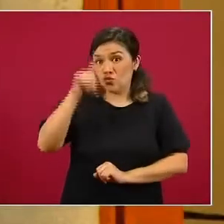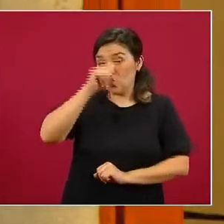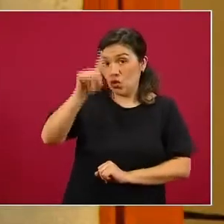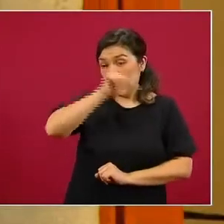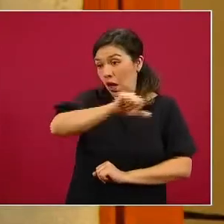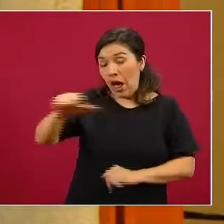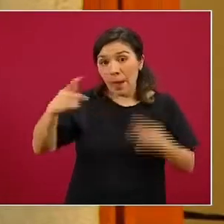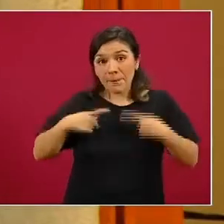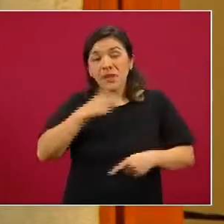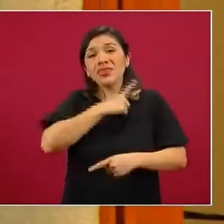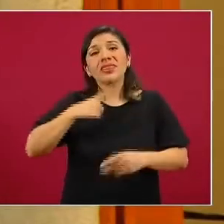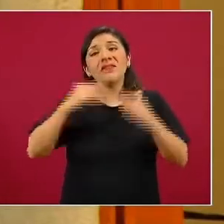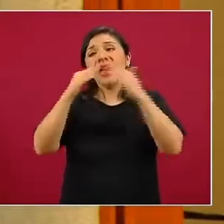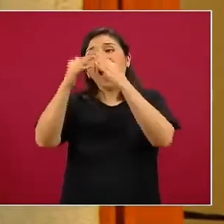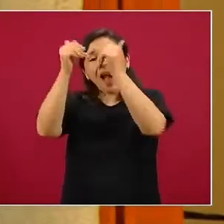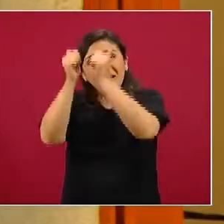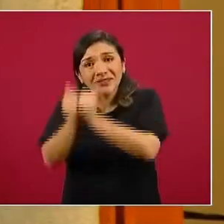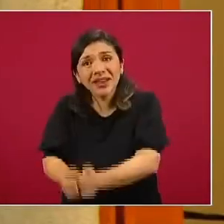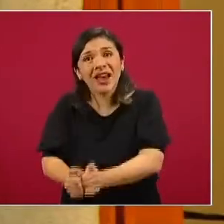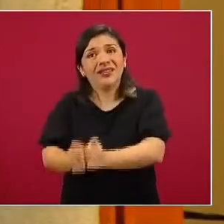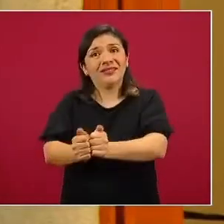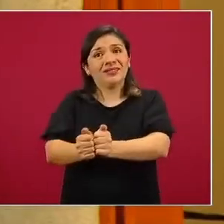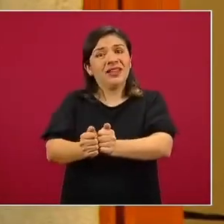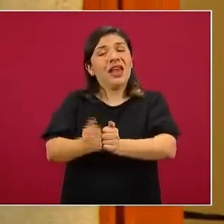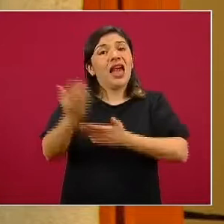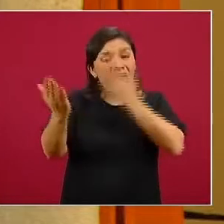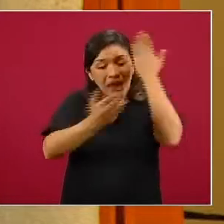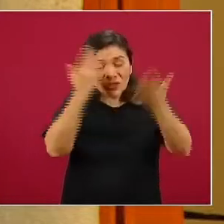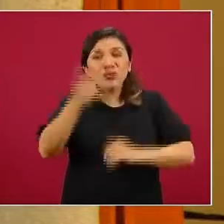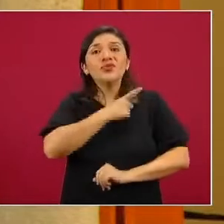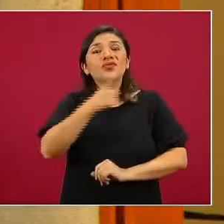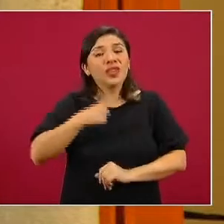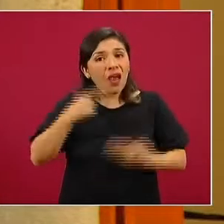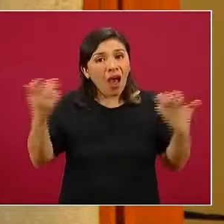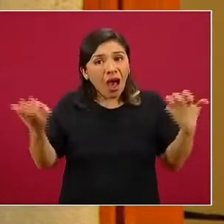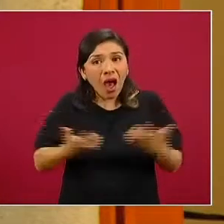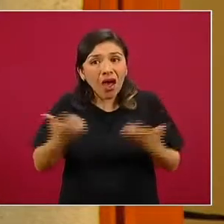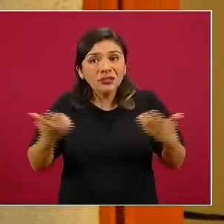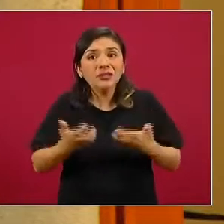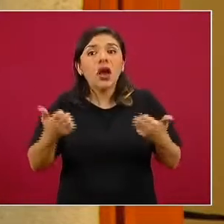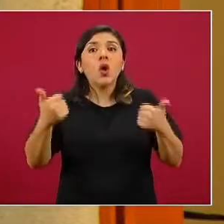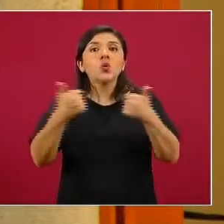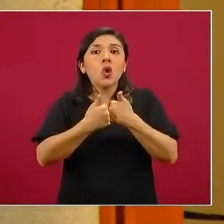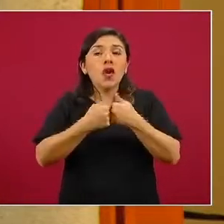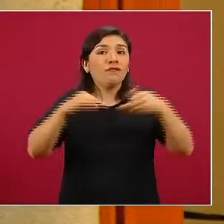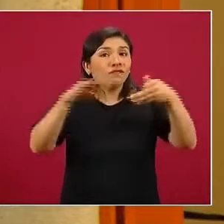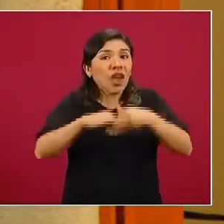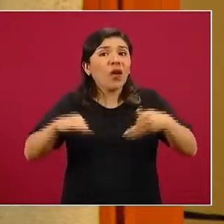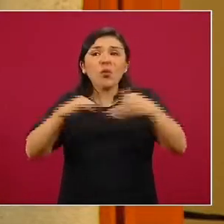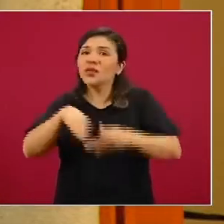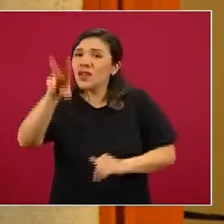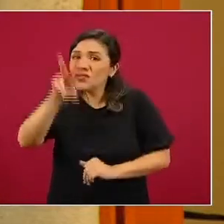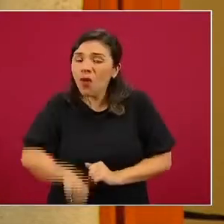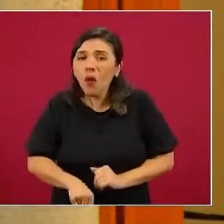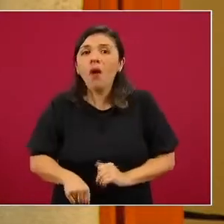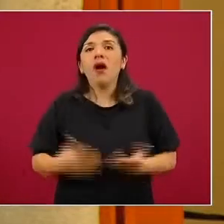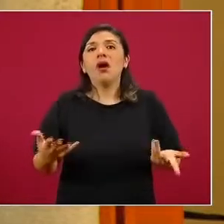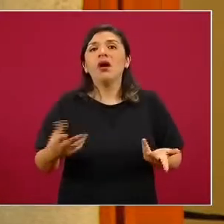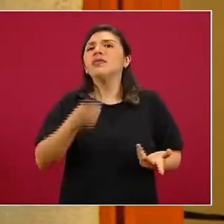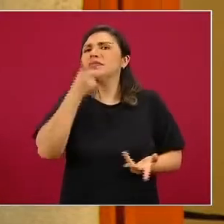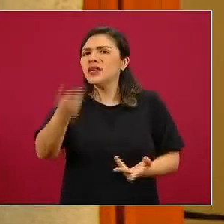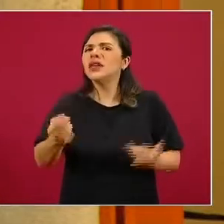pacientes que se quedaran en su casa, que los estudios se hicieran no con tanta frecuencia, incluso se